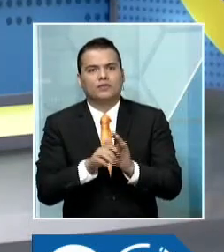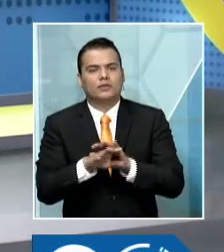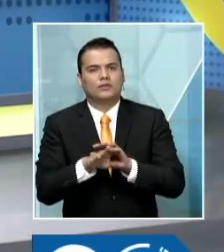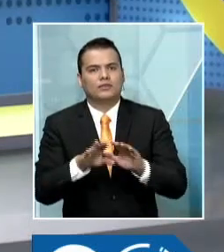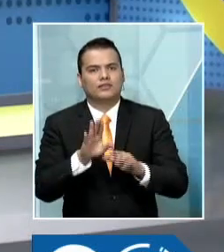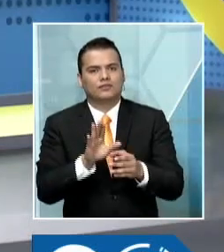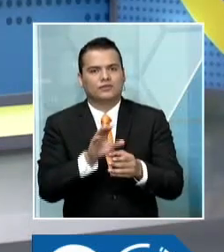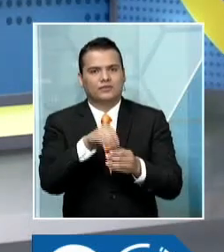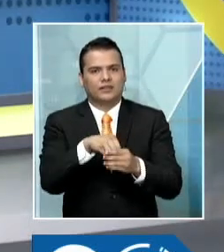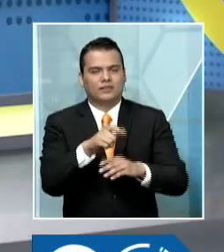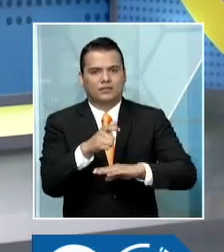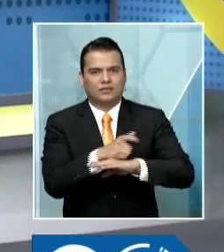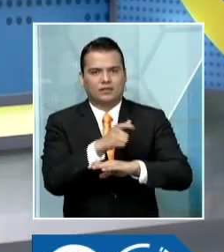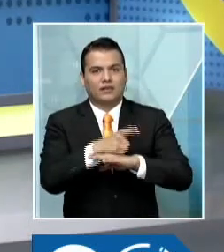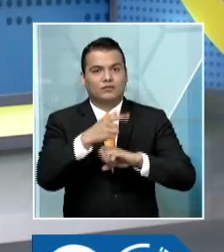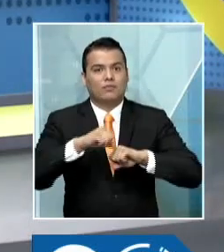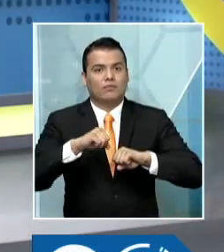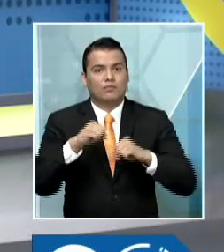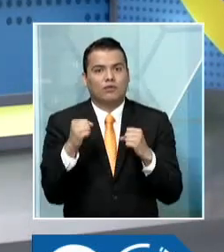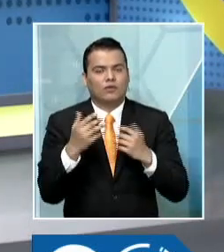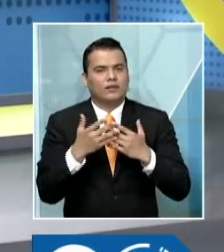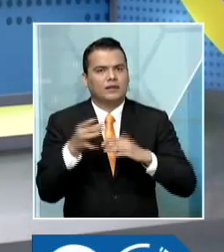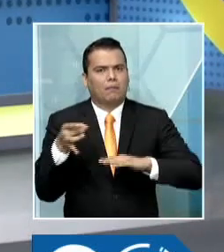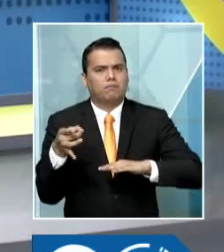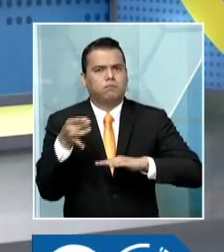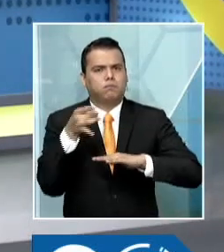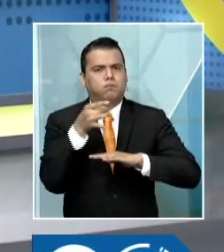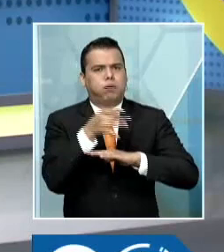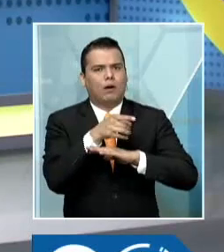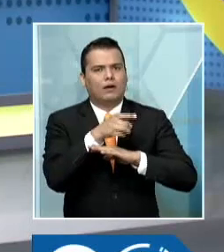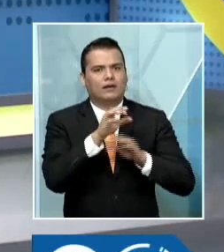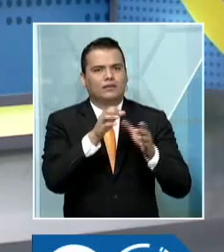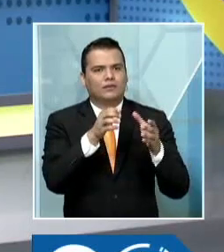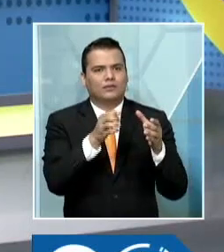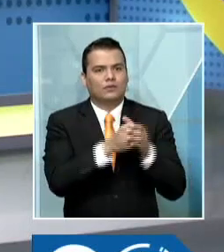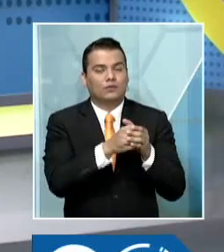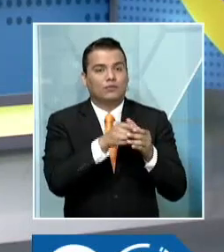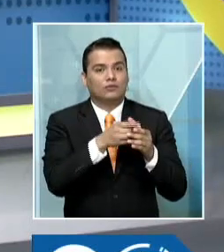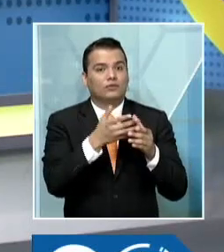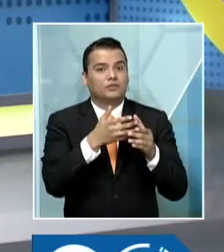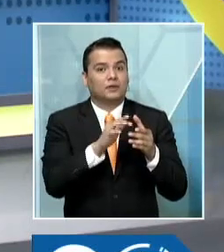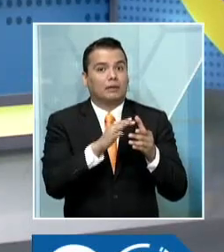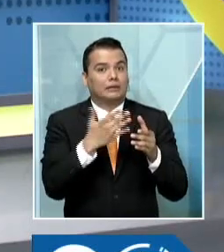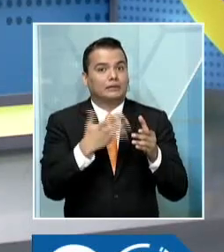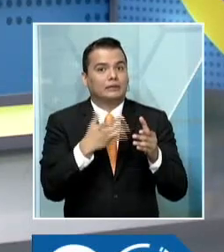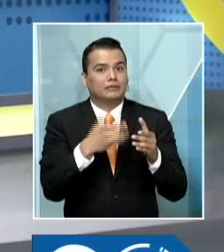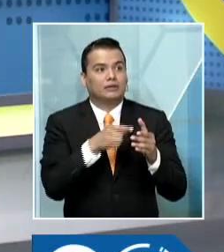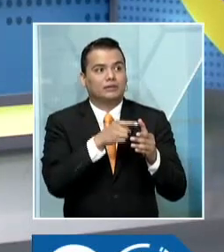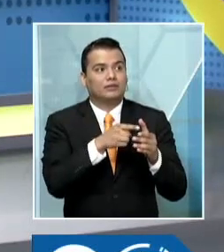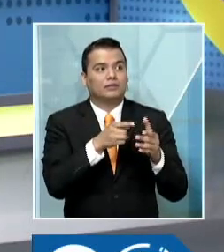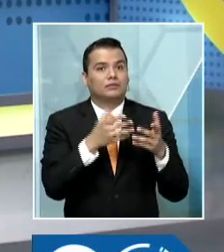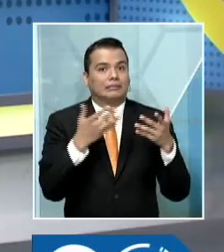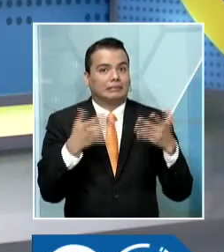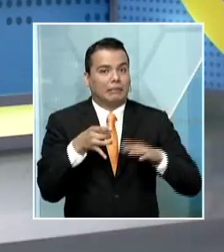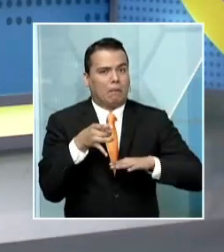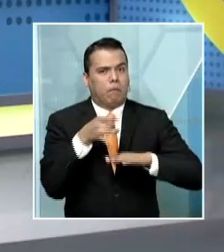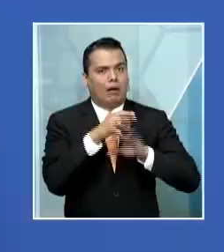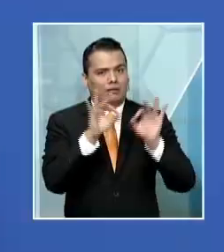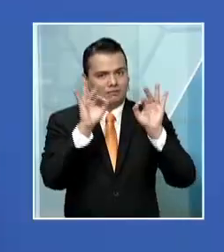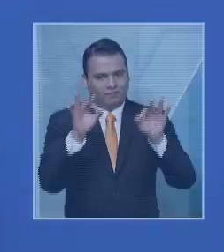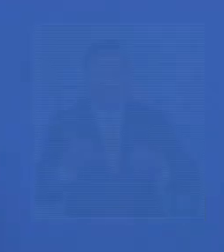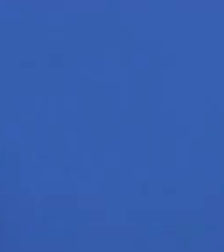en el estadio Nemesio Camacho, el Campín, para ganar en la Copa Suramericana. Golpe fuerte dio el equipo de Alfredo Arias.